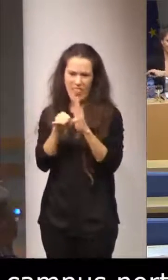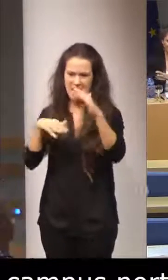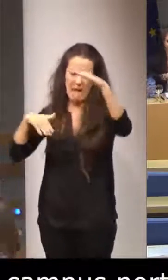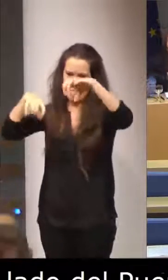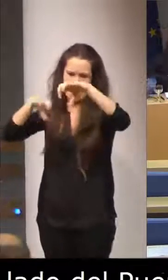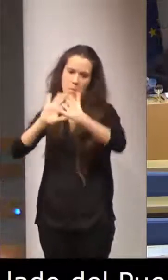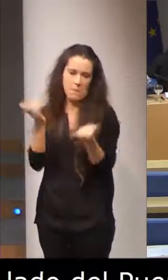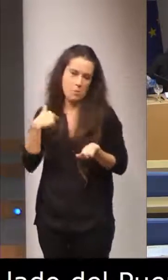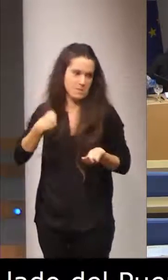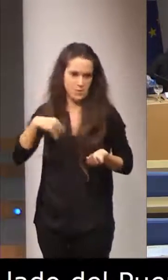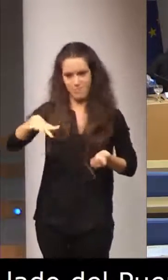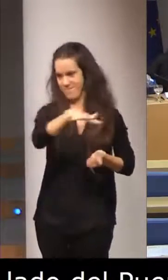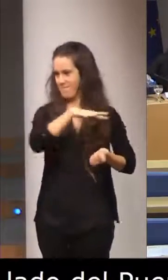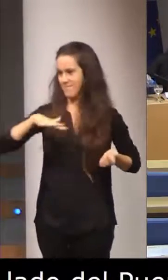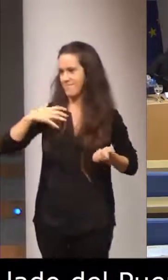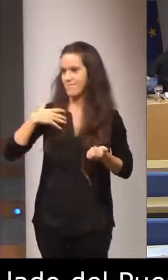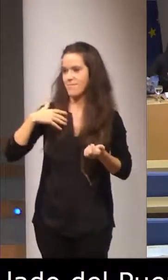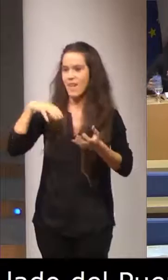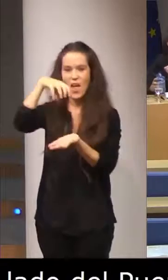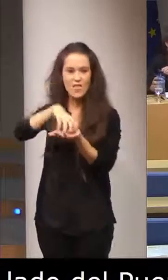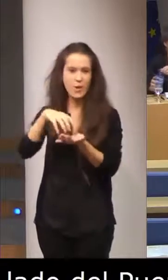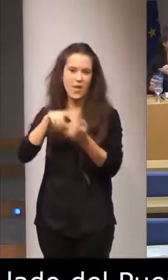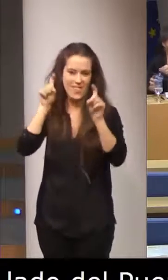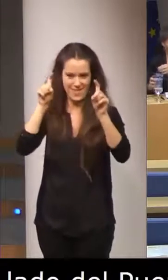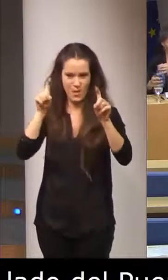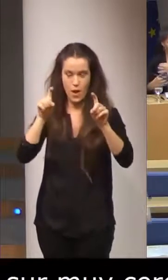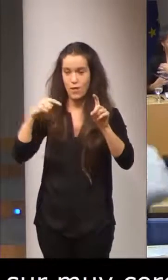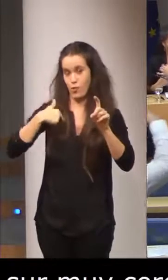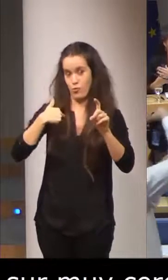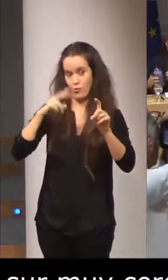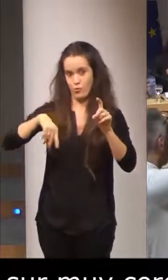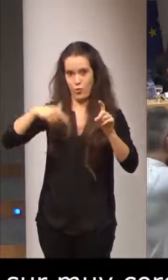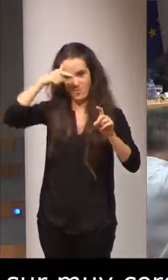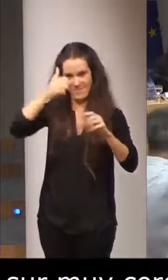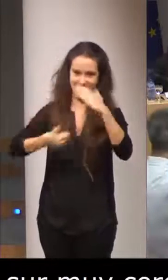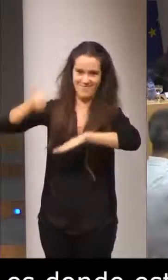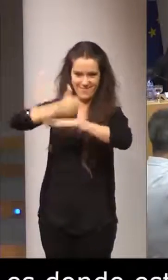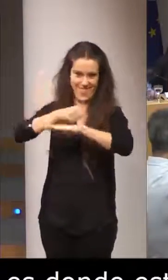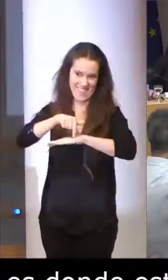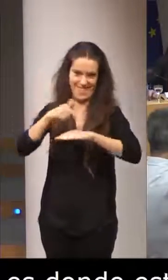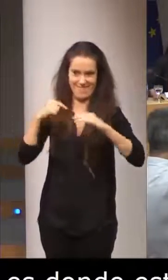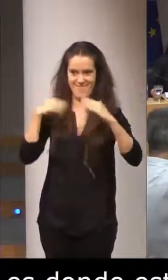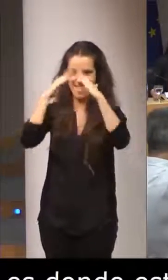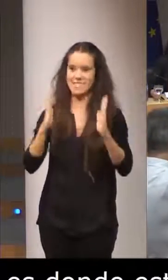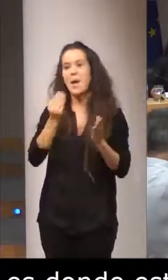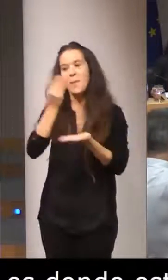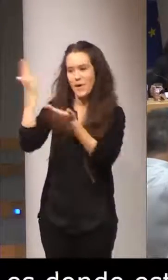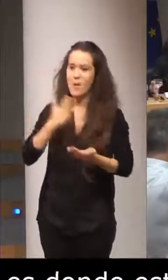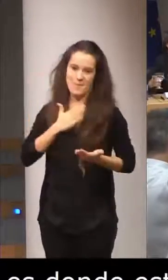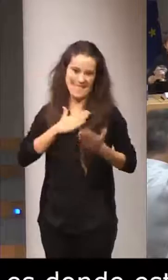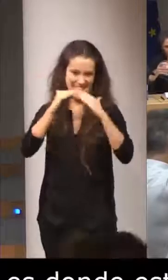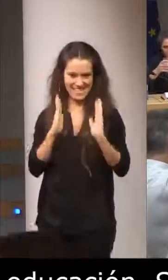Y aquí es donde está nuestra Facultad de Educación, yo soy catedrático de esta casa, o sea que permítanme que les dé la bienvenida a mi casa,